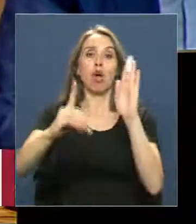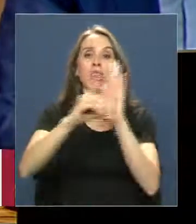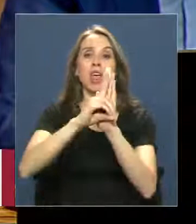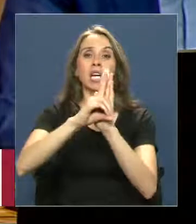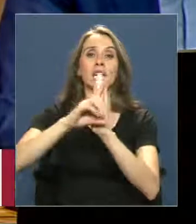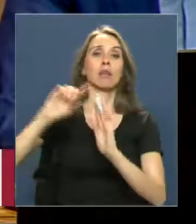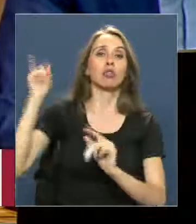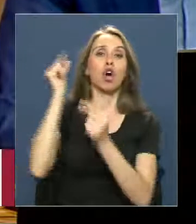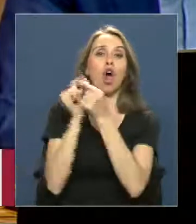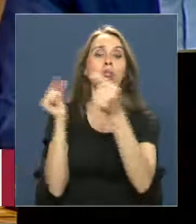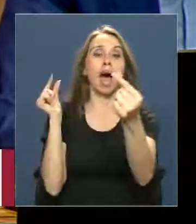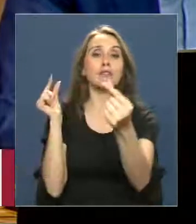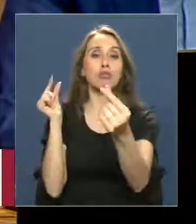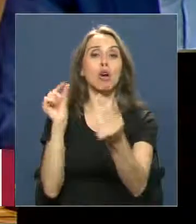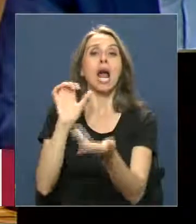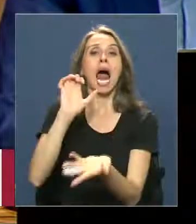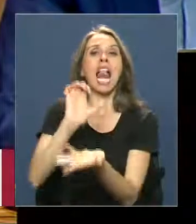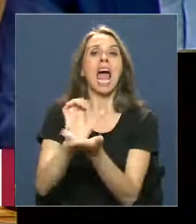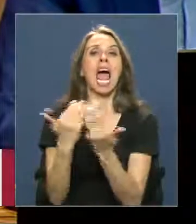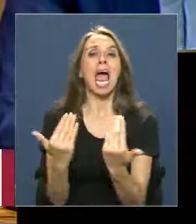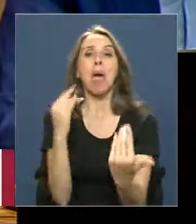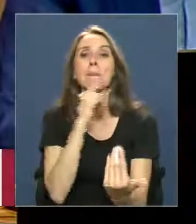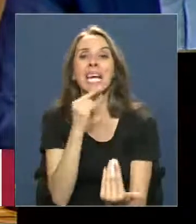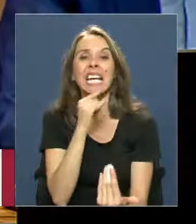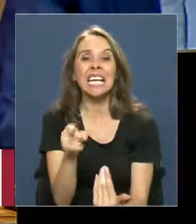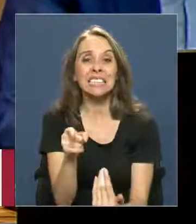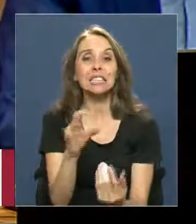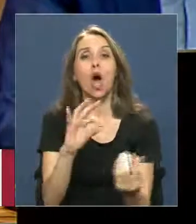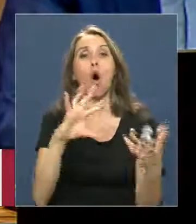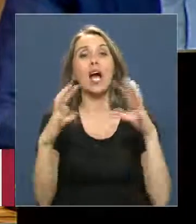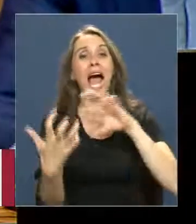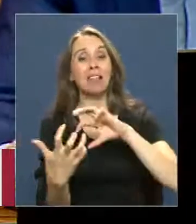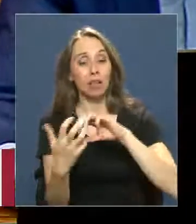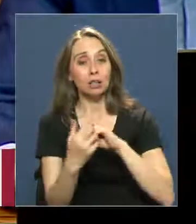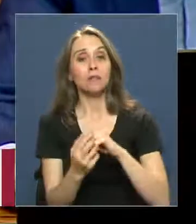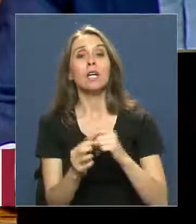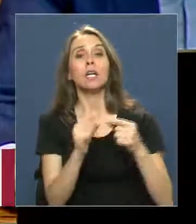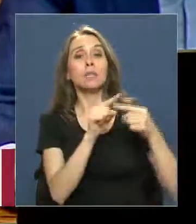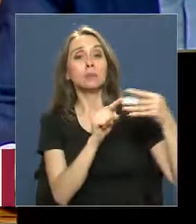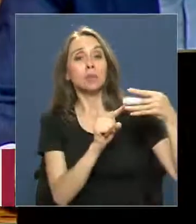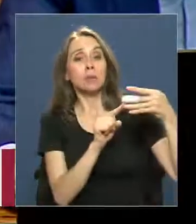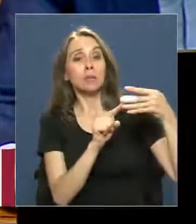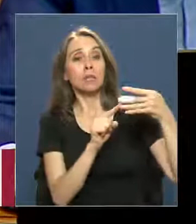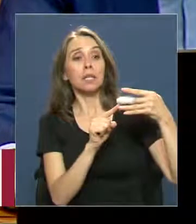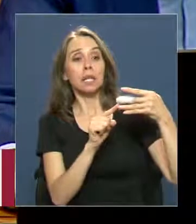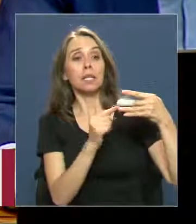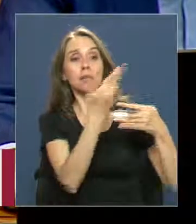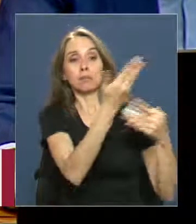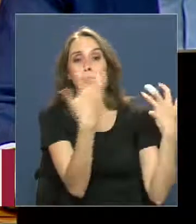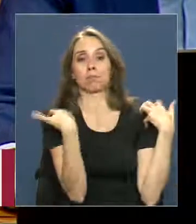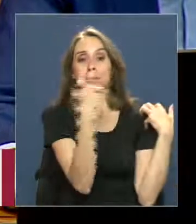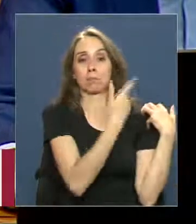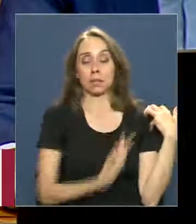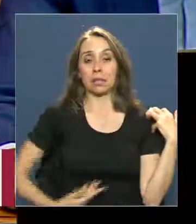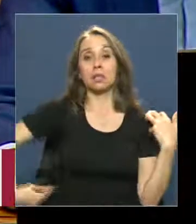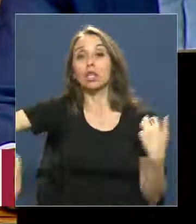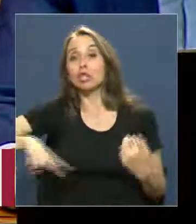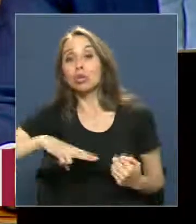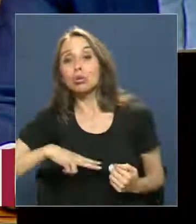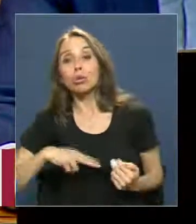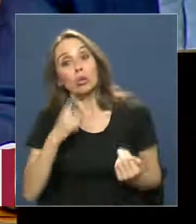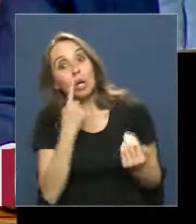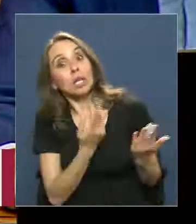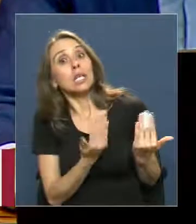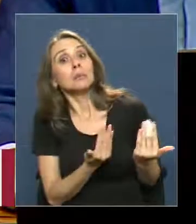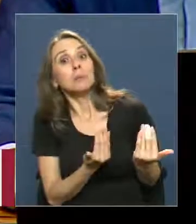emergencia o estado de catástrofe, donde se señalan algunas prerrogativas que a mi juicio obviamente tendremos que esperar en dónde